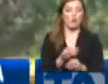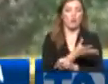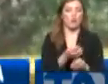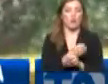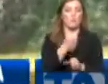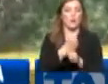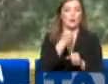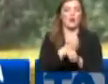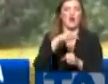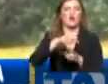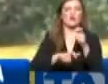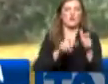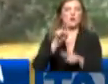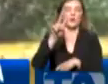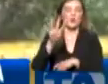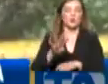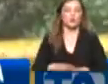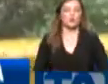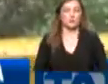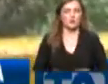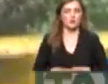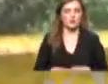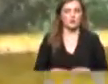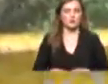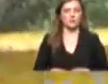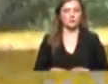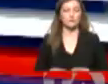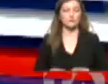personas trabajan en la rehabilitación de esta vía.